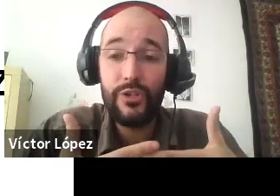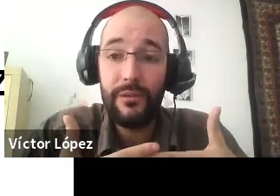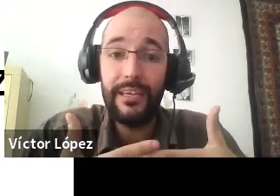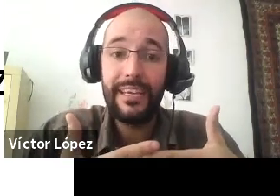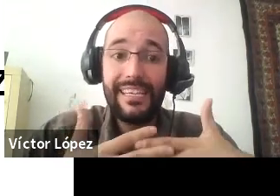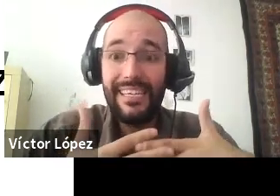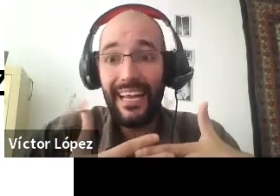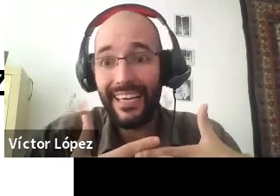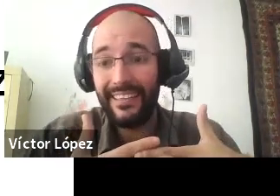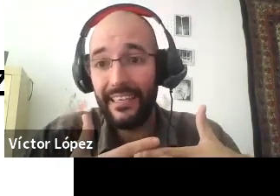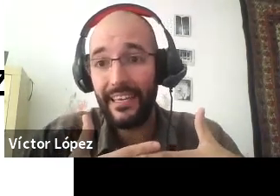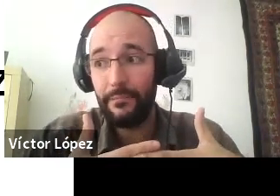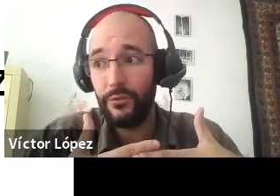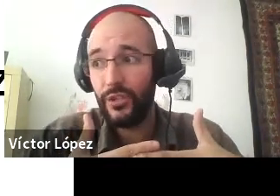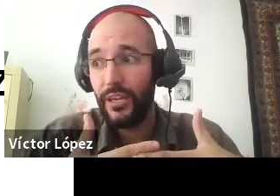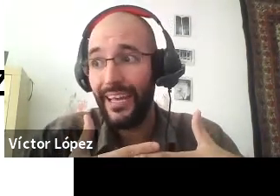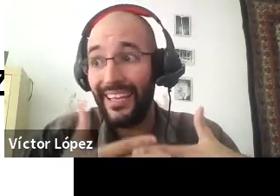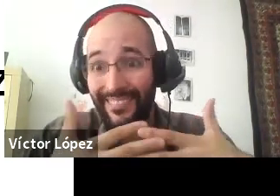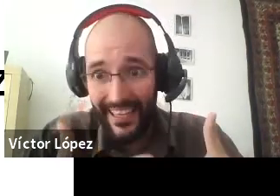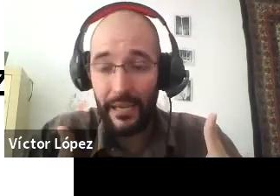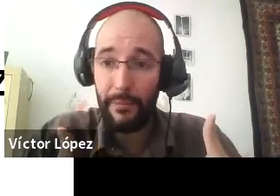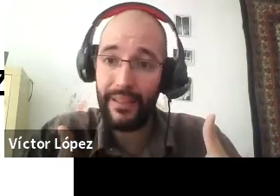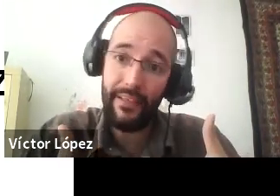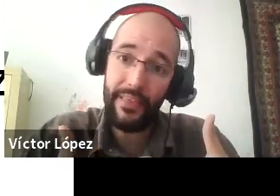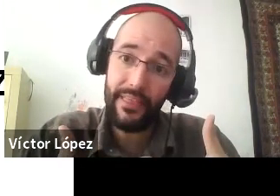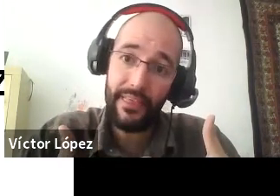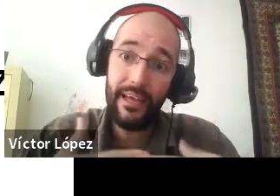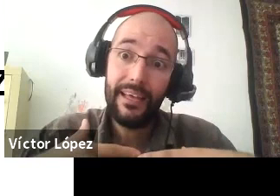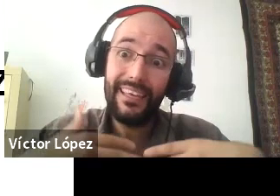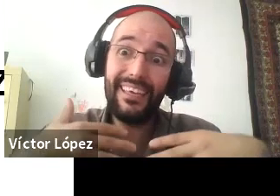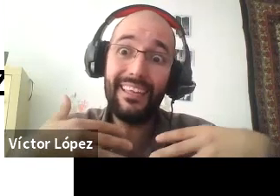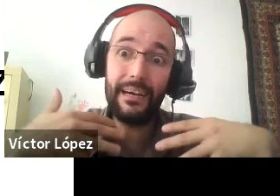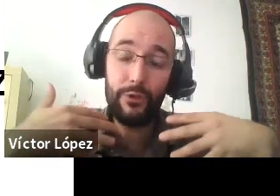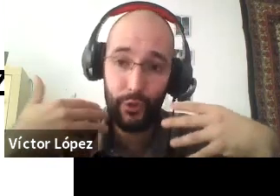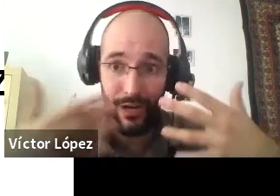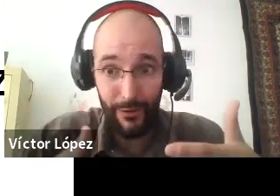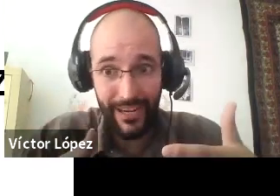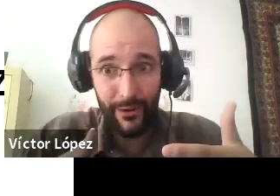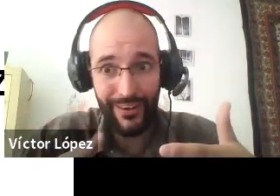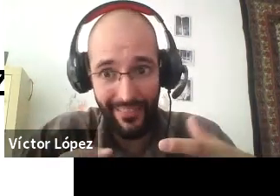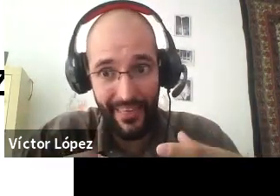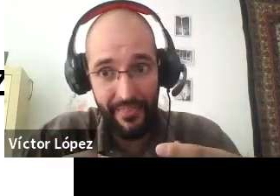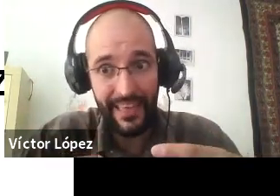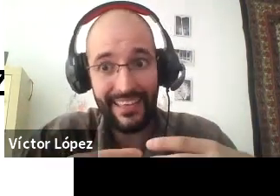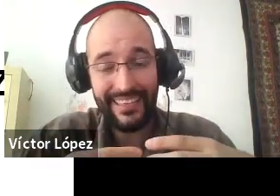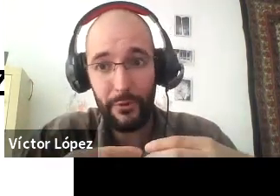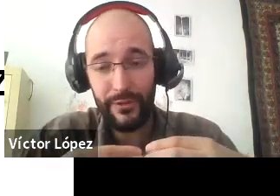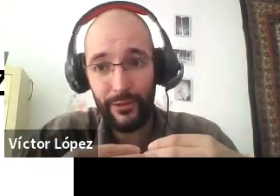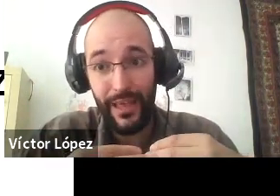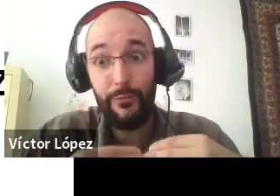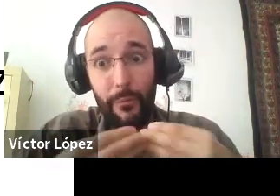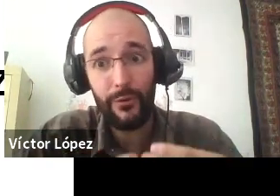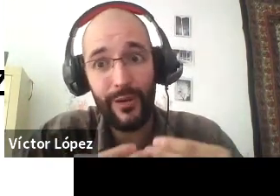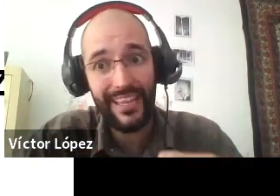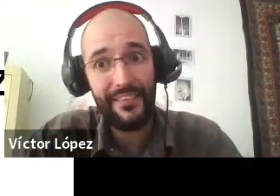es posible si la gente, digamos, entiende el papel de la ciencia y, digamos, colabora con la ciencia y, por lo